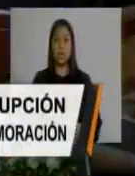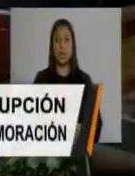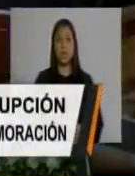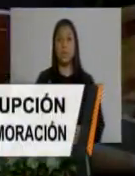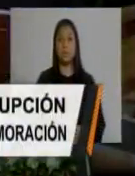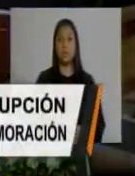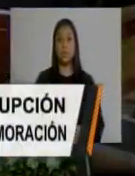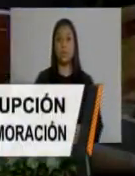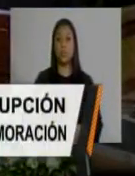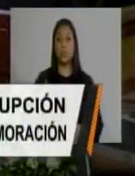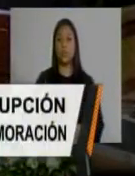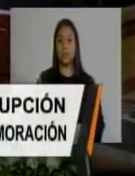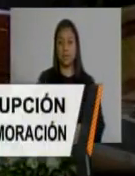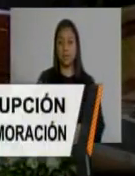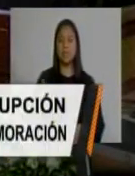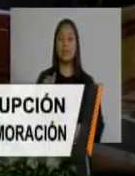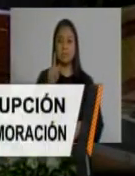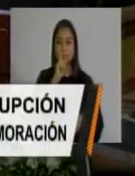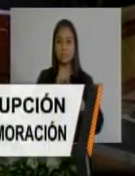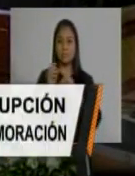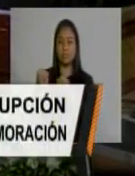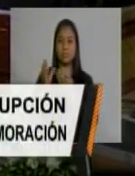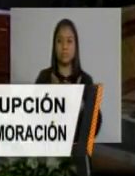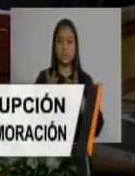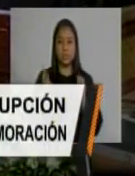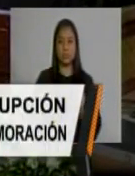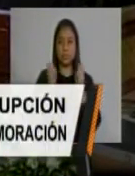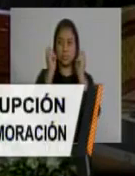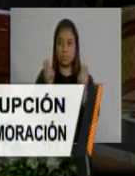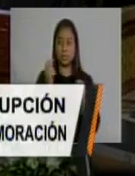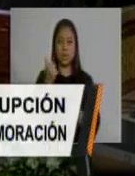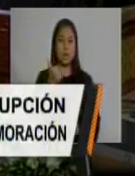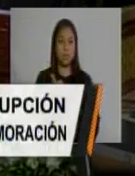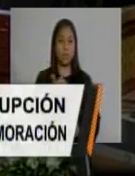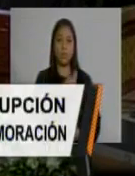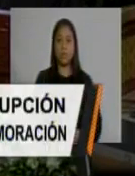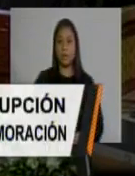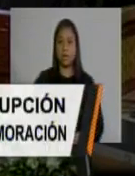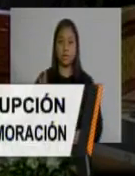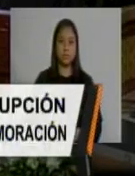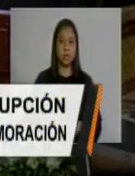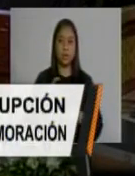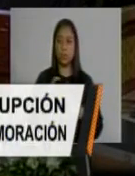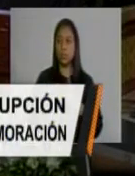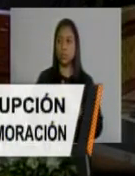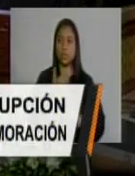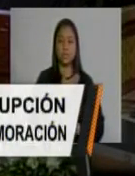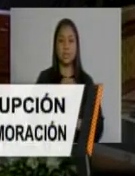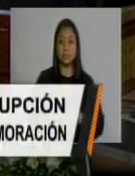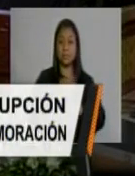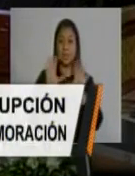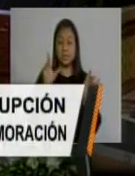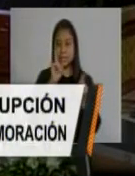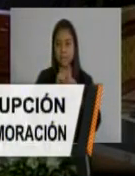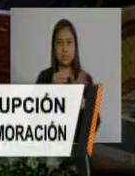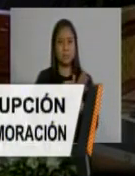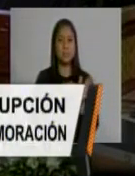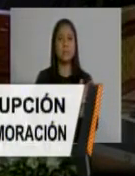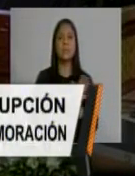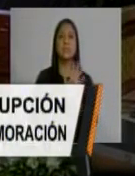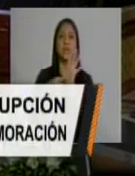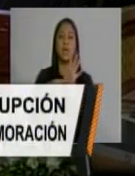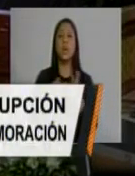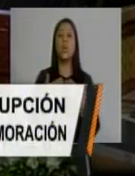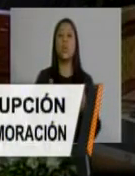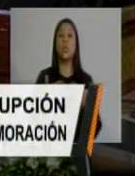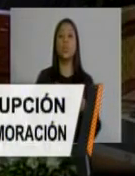Y fruto de ello fue el Diplomado Interinstitucional de la Buena Gobernanza para una Cultura de Transparencia, impartido en octubre y noviembre de